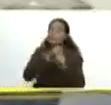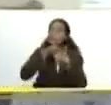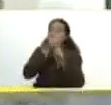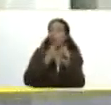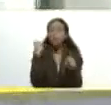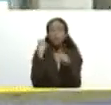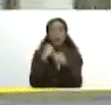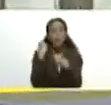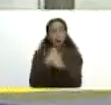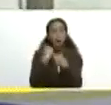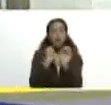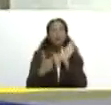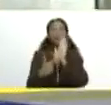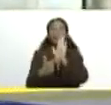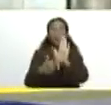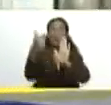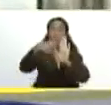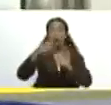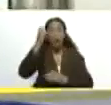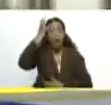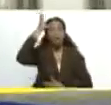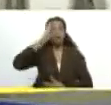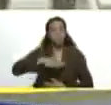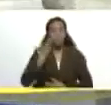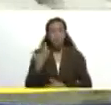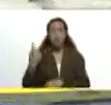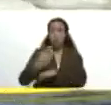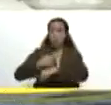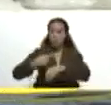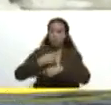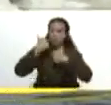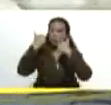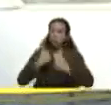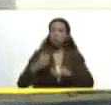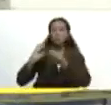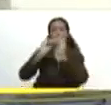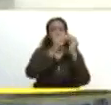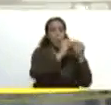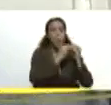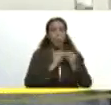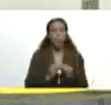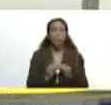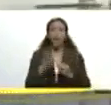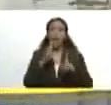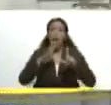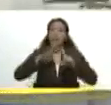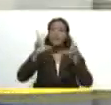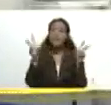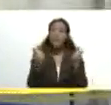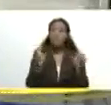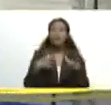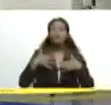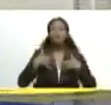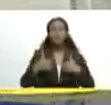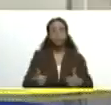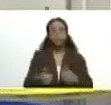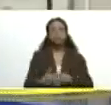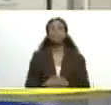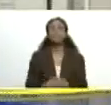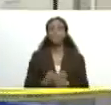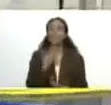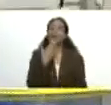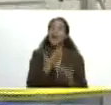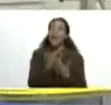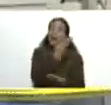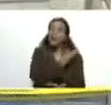gobernador, y esto es lo que muestra la capacidad de nuestro gobierno bolivariano de ir recuperando la infraestructura en salud. Gracias, presidente. Gracias a